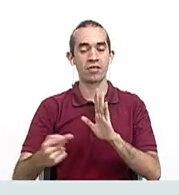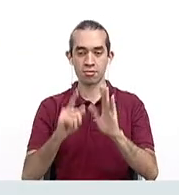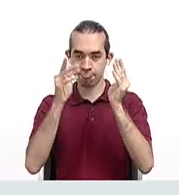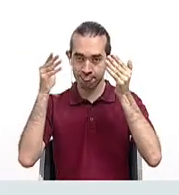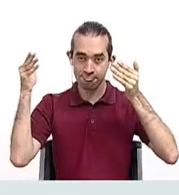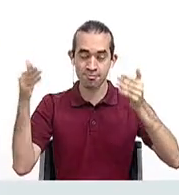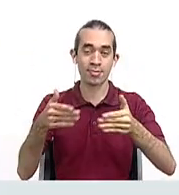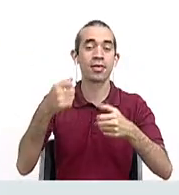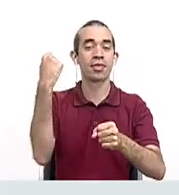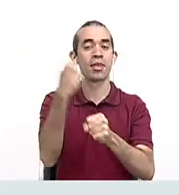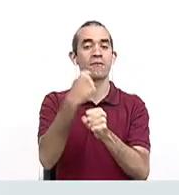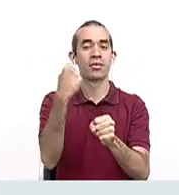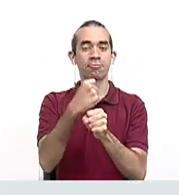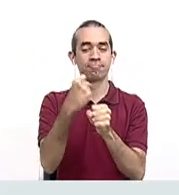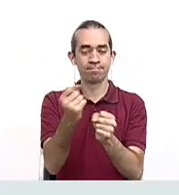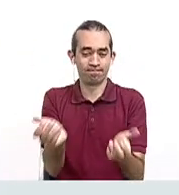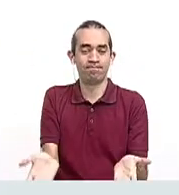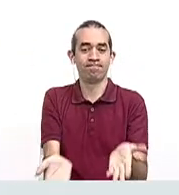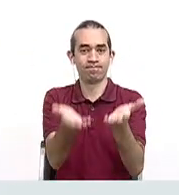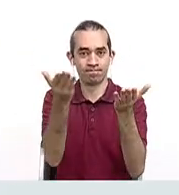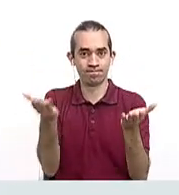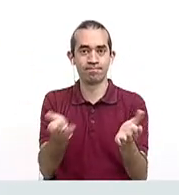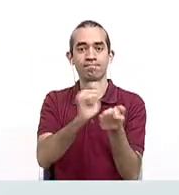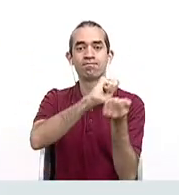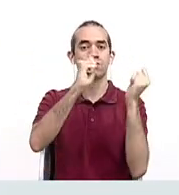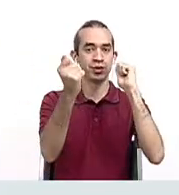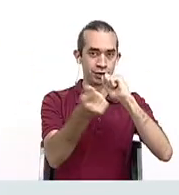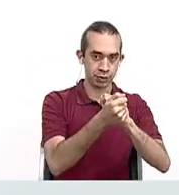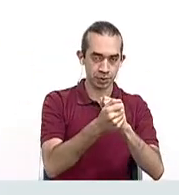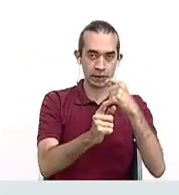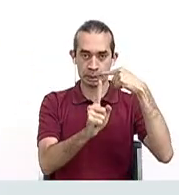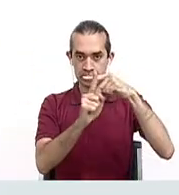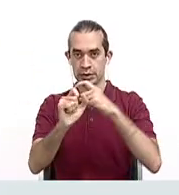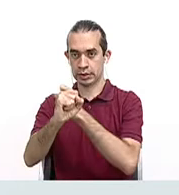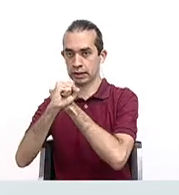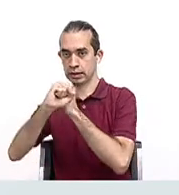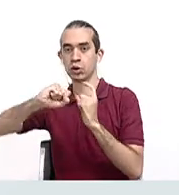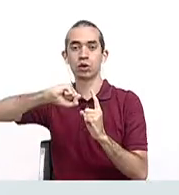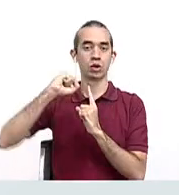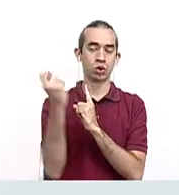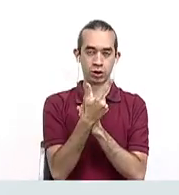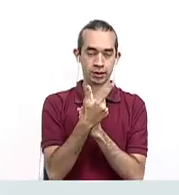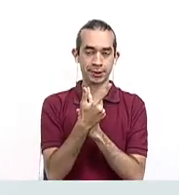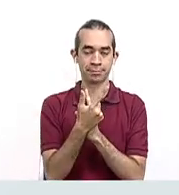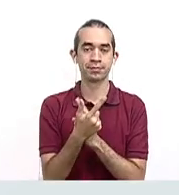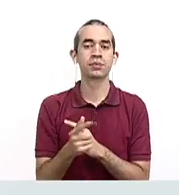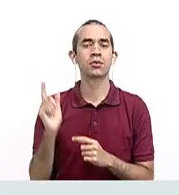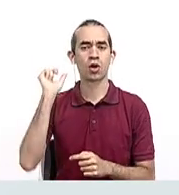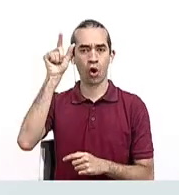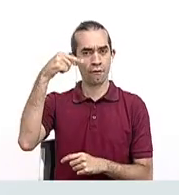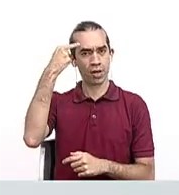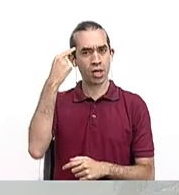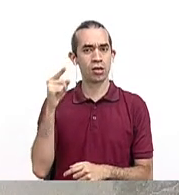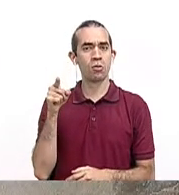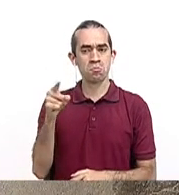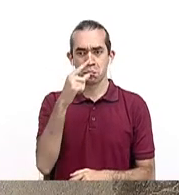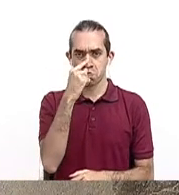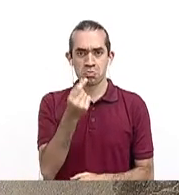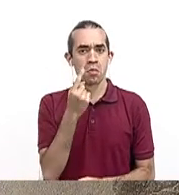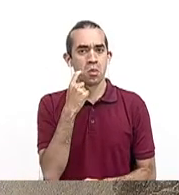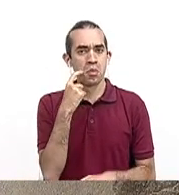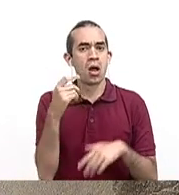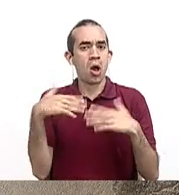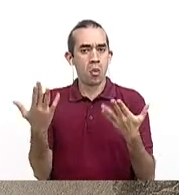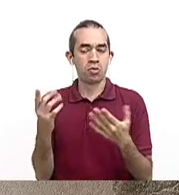la tarea de impulsar las reformas y garantías sociales cómo fue su gobierno ya casi lo vamos a repasar